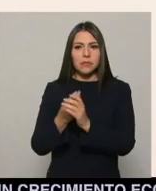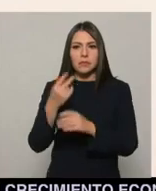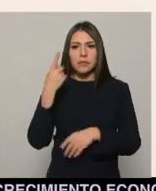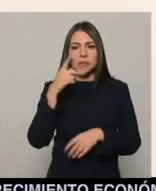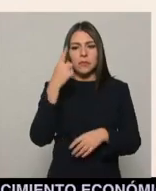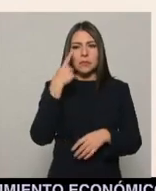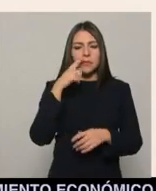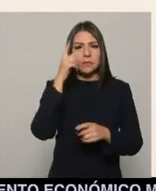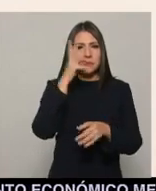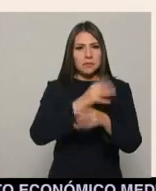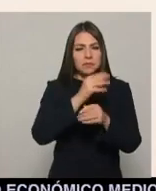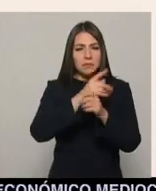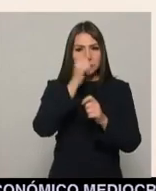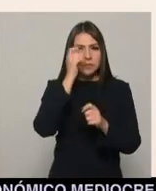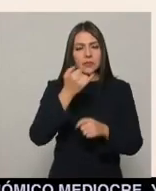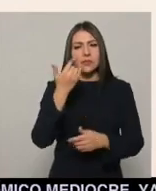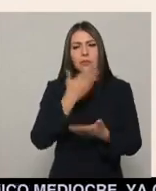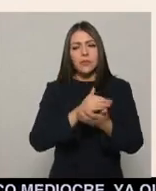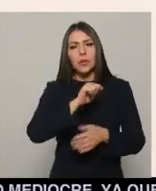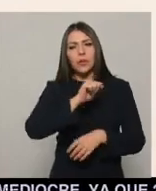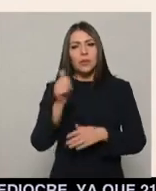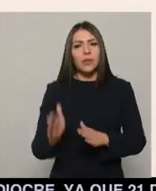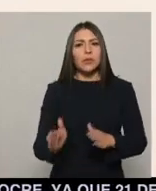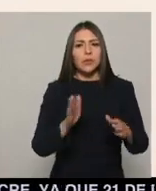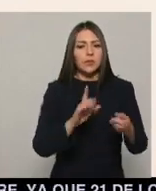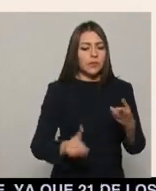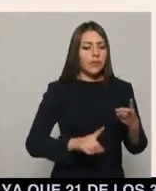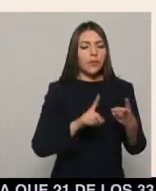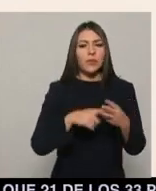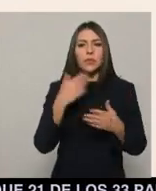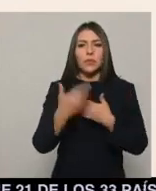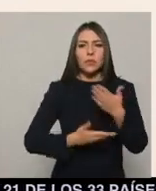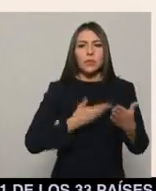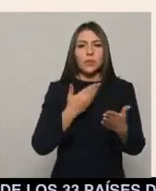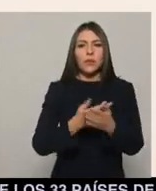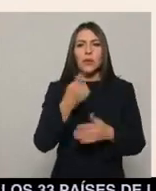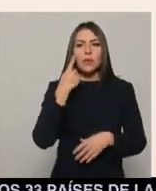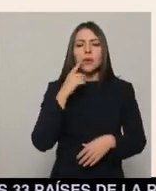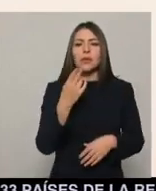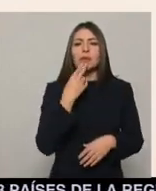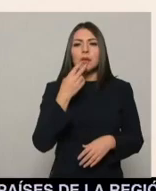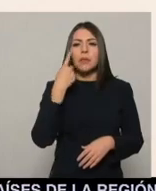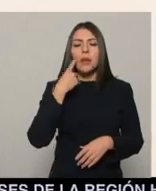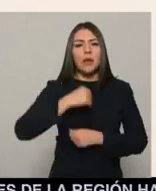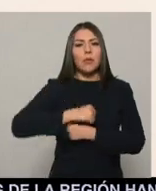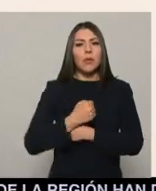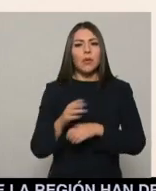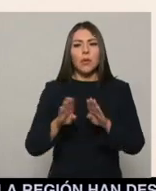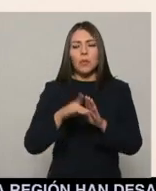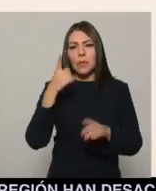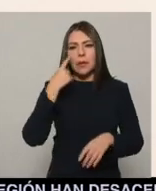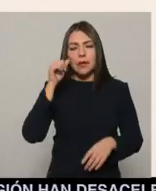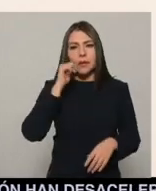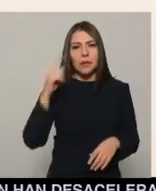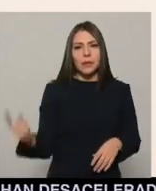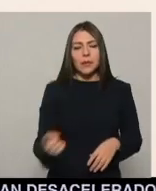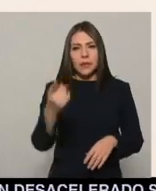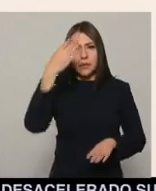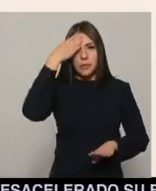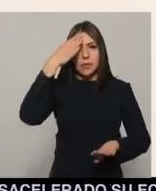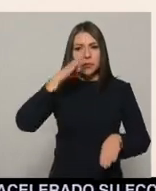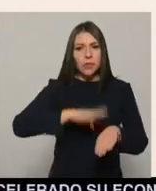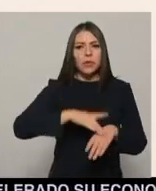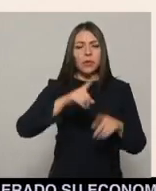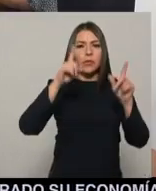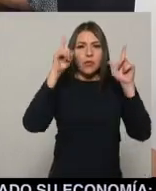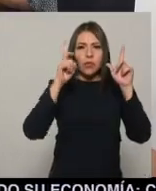las propuestas que corresponden a formar estos productos que van a servir como memoria colectiva, ¿no? Entonces, desde fotografía